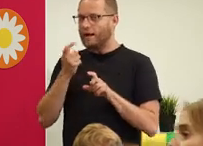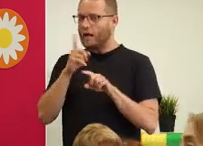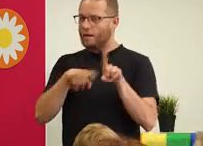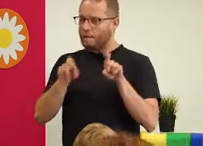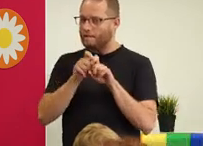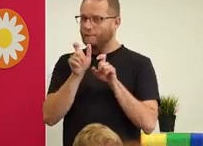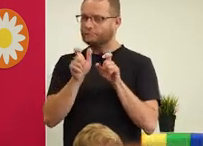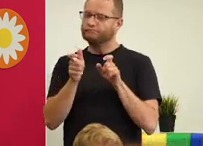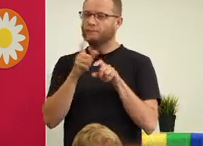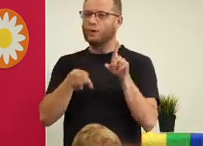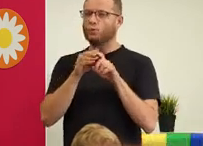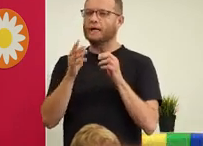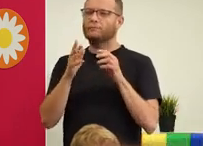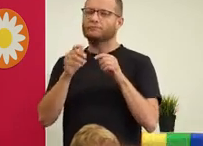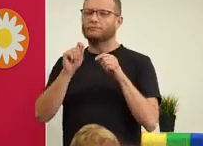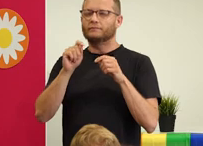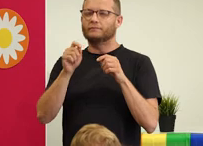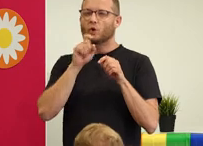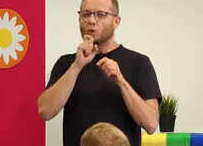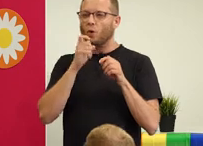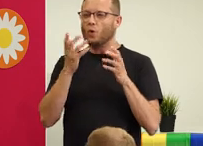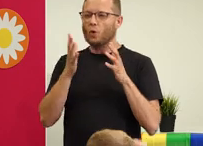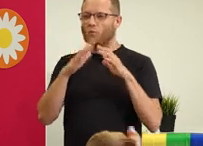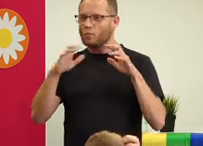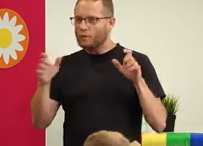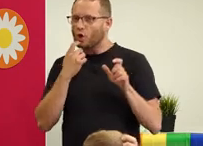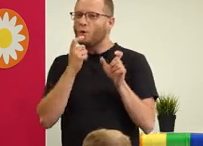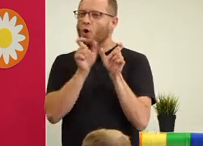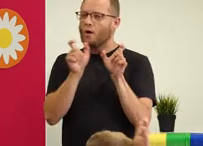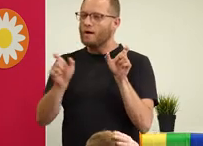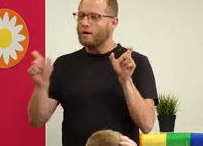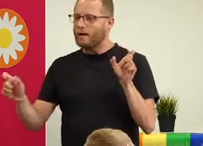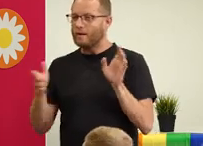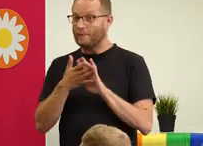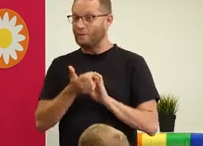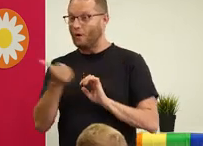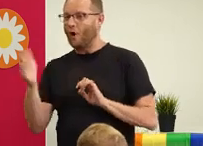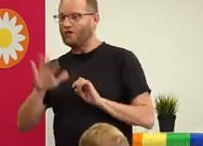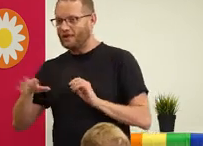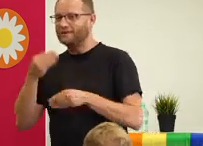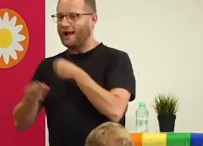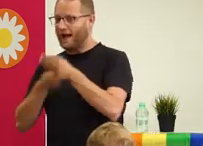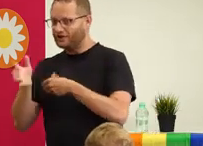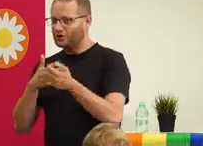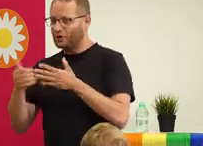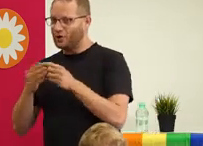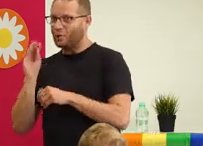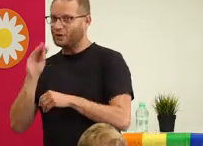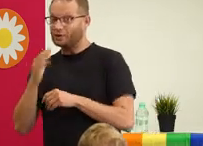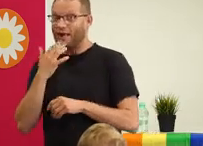¿no? Y cómo se ve que está construida desde el occidente, ¿no? Y cómo es el